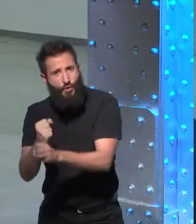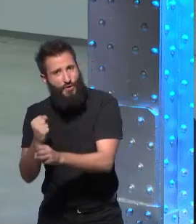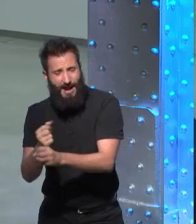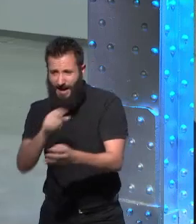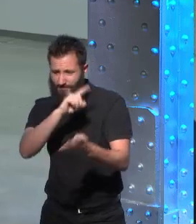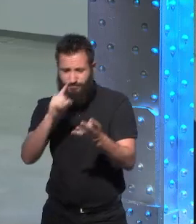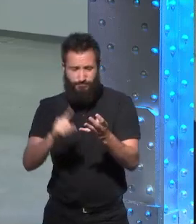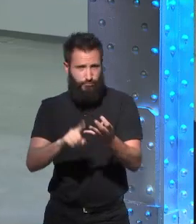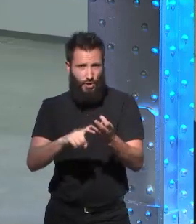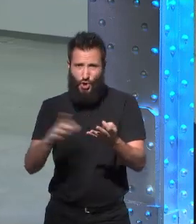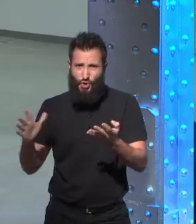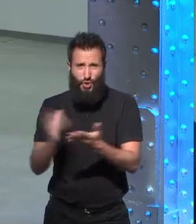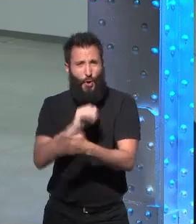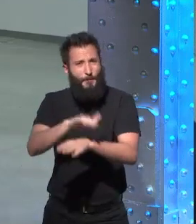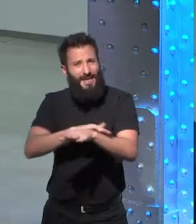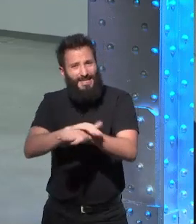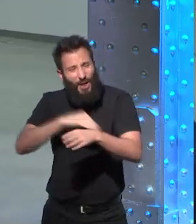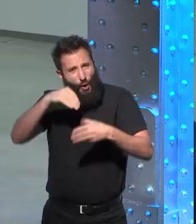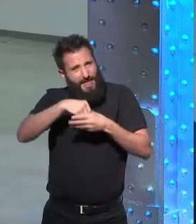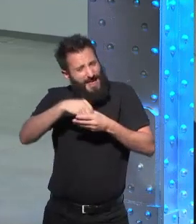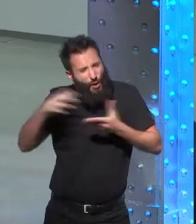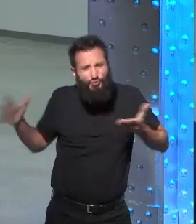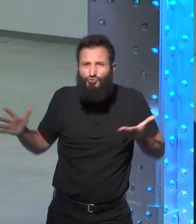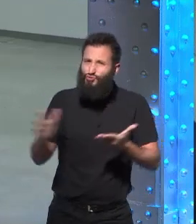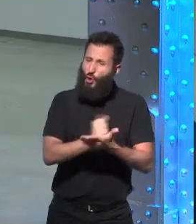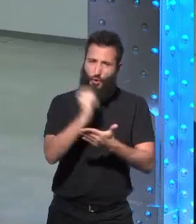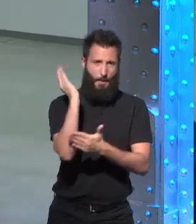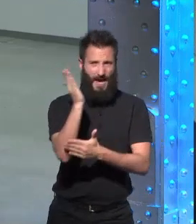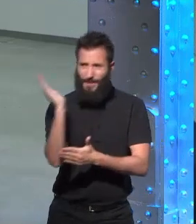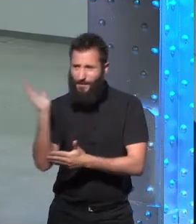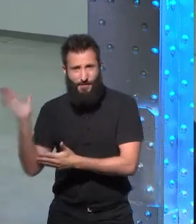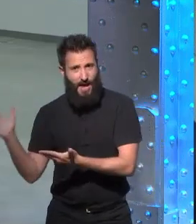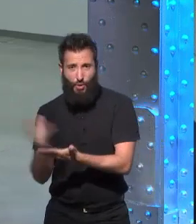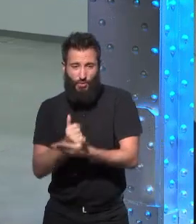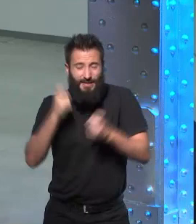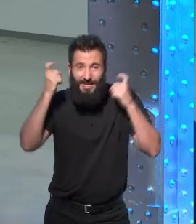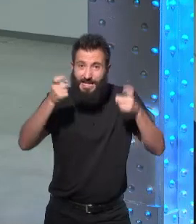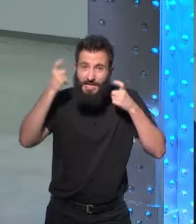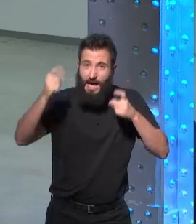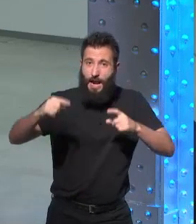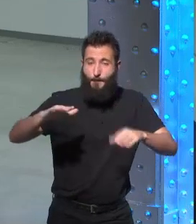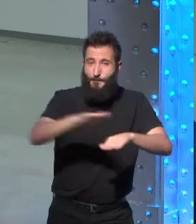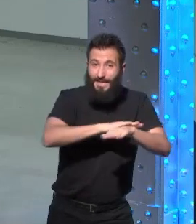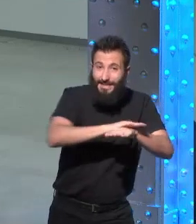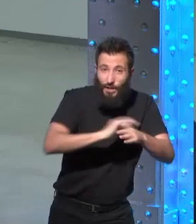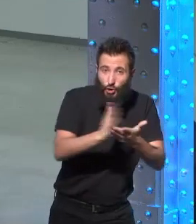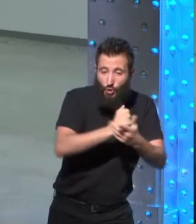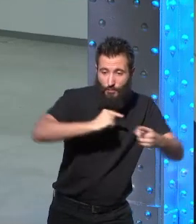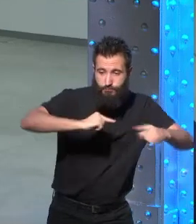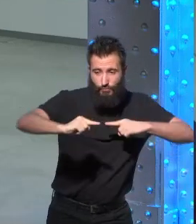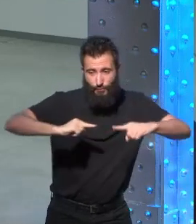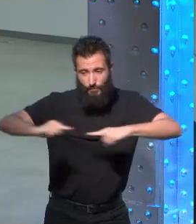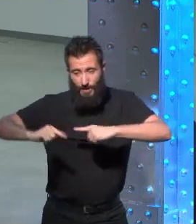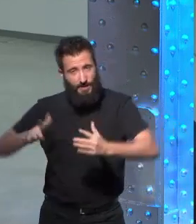afecta al Ministerio del Interior, es que afecta absolutamente a todos. Y coordinar todos los ministerios no